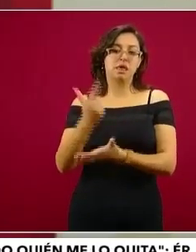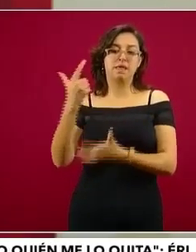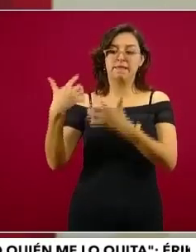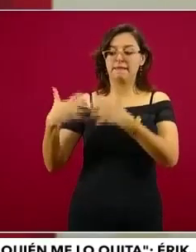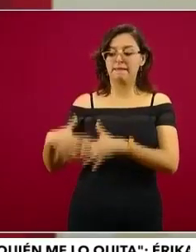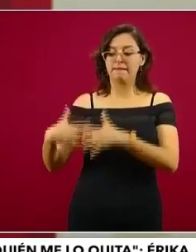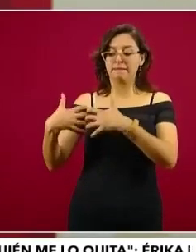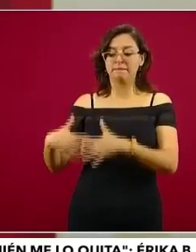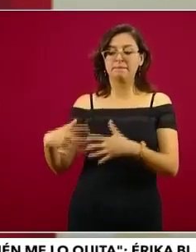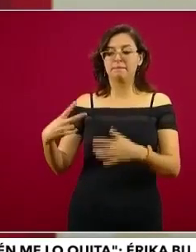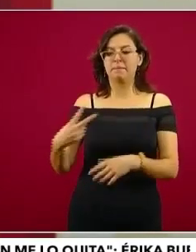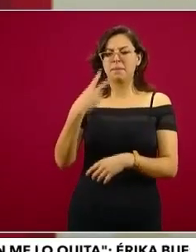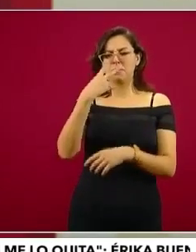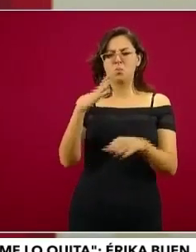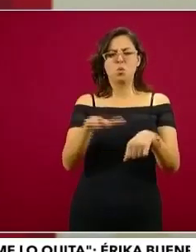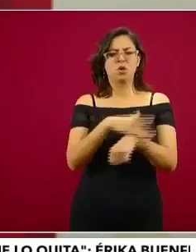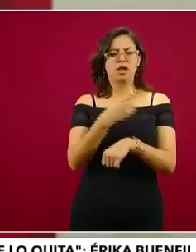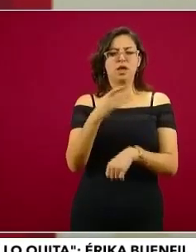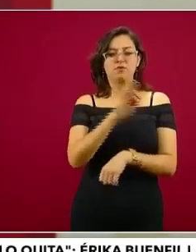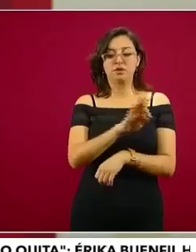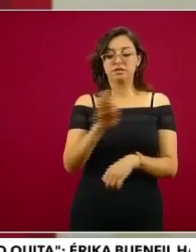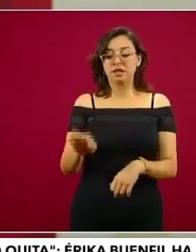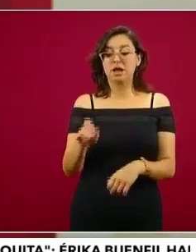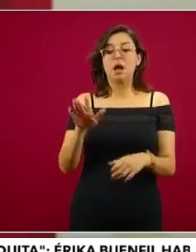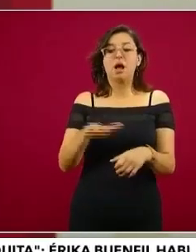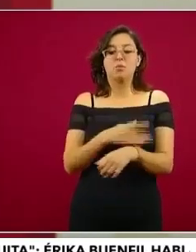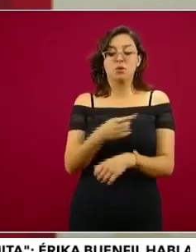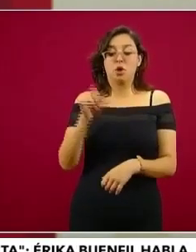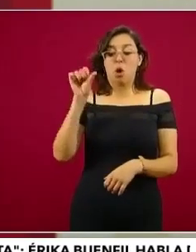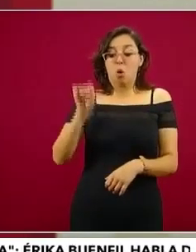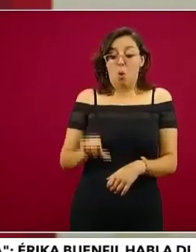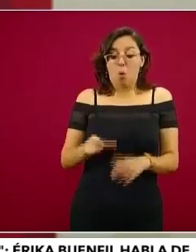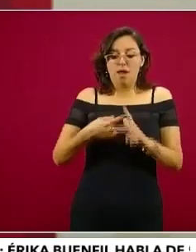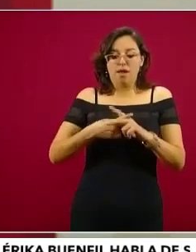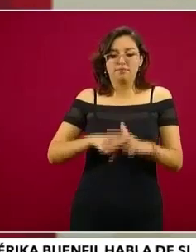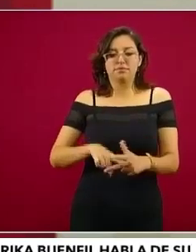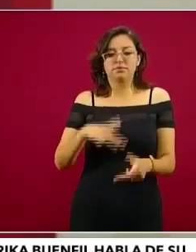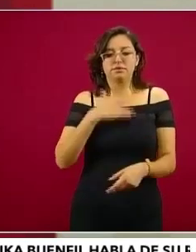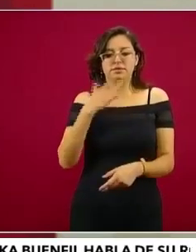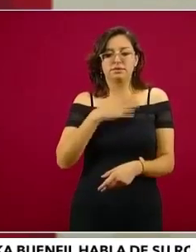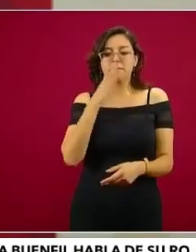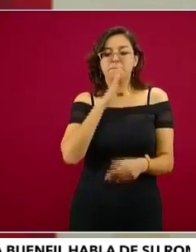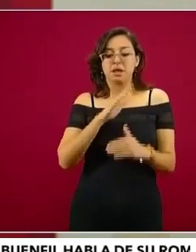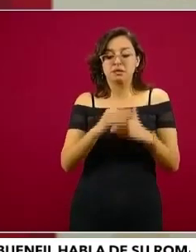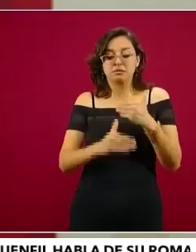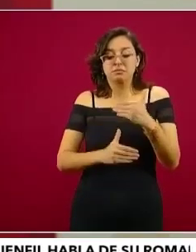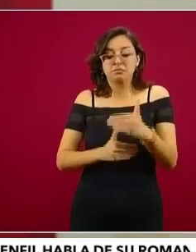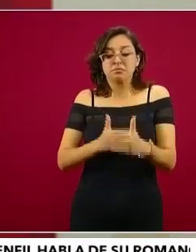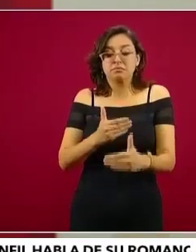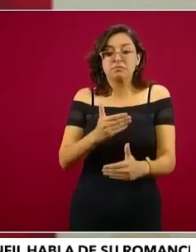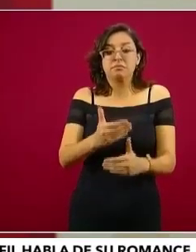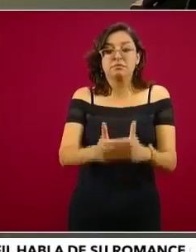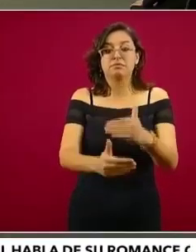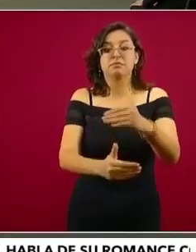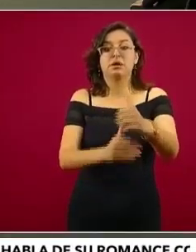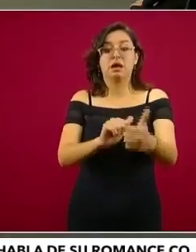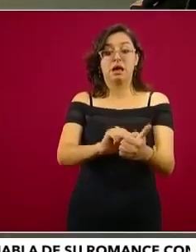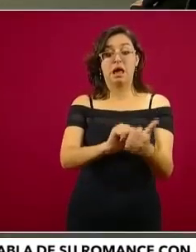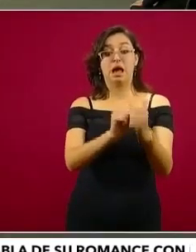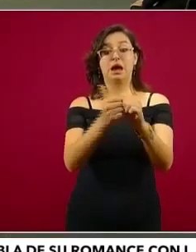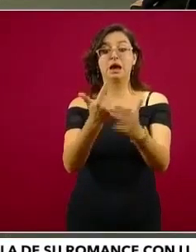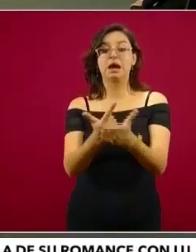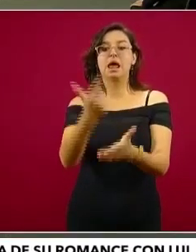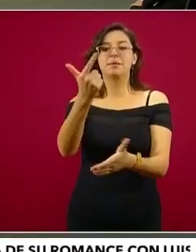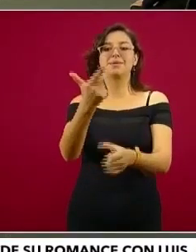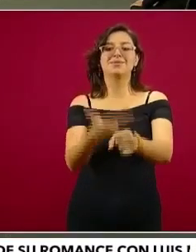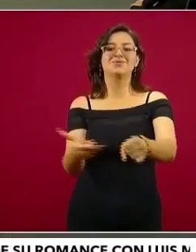diferencia de fechas? Que los casos ocurren hoy, tienen un periodo de enfermedad, luego pueden agravarse, se